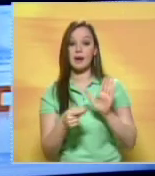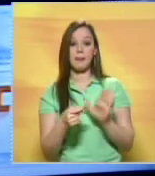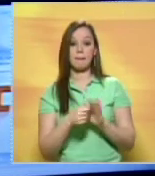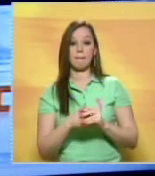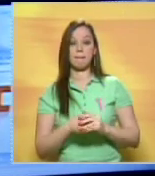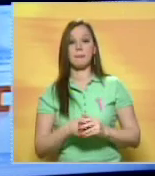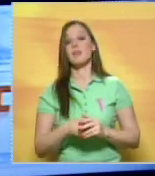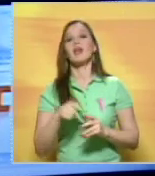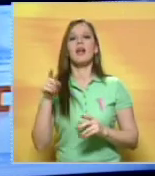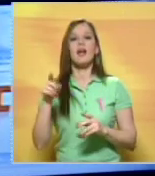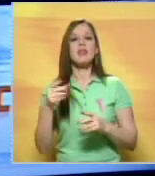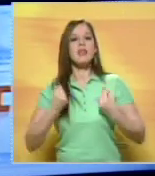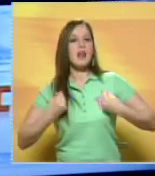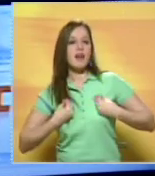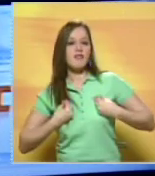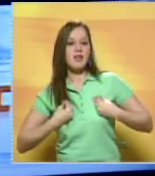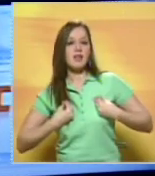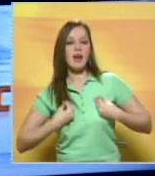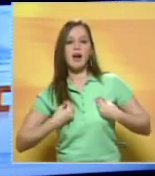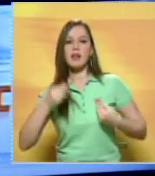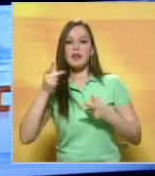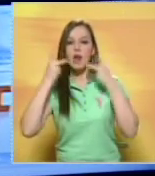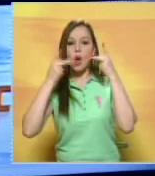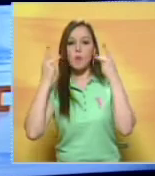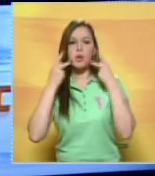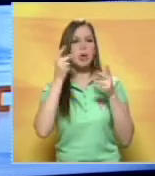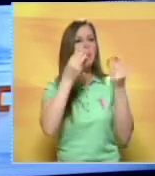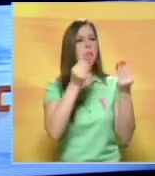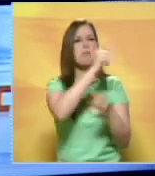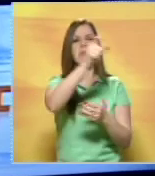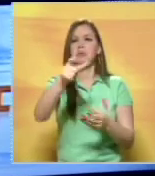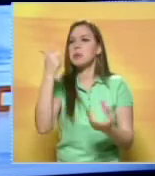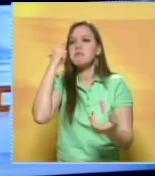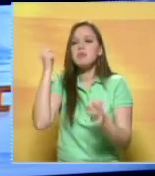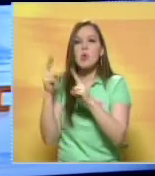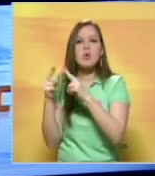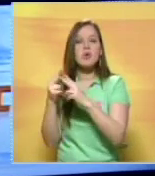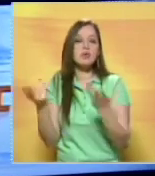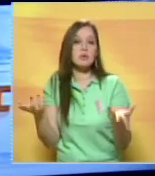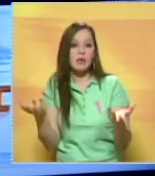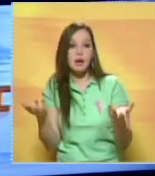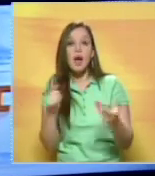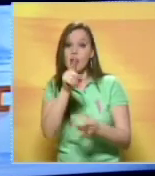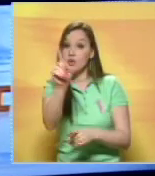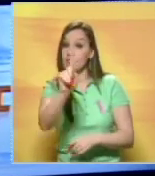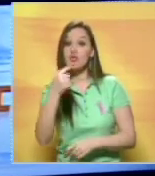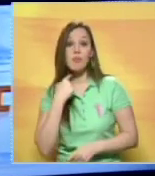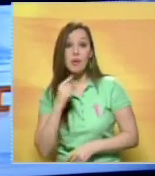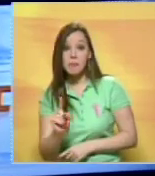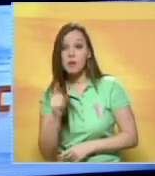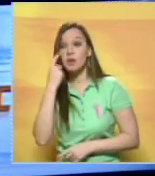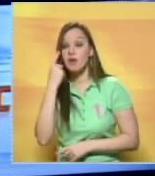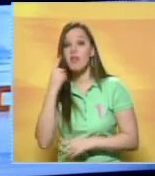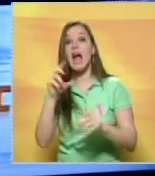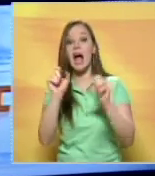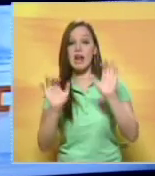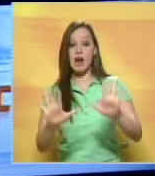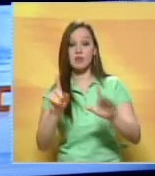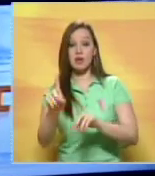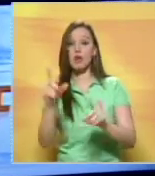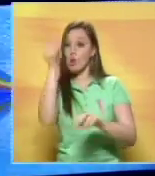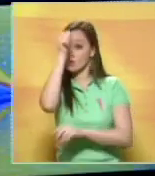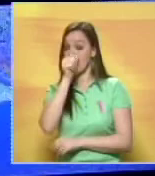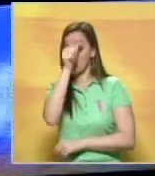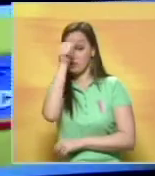vida de los políticos, generalmente pocas veces conocidos. Así es, ya lo van a ver. No se puede perder esa edición de Al Descubierto a las 11 de la noche este domingo. En